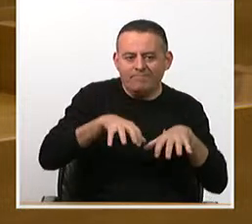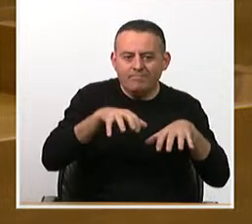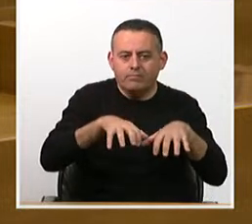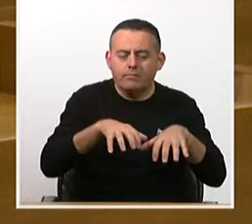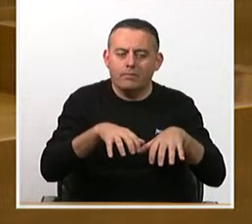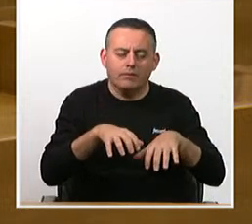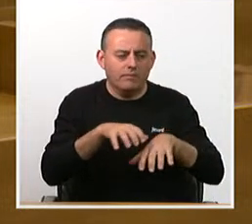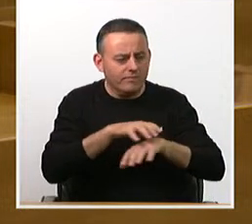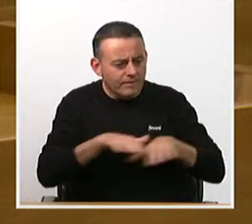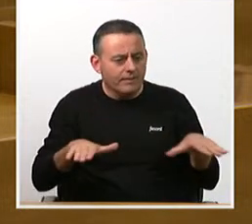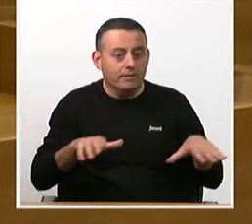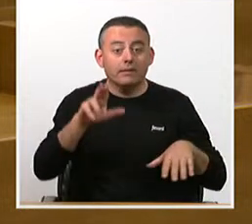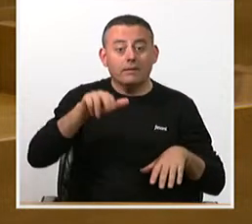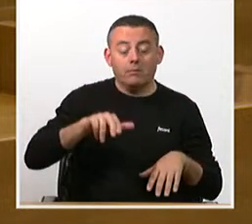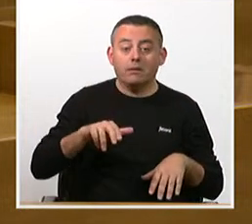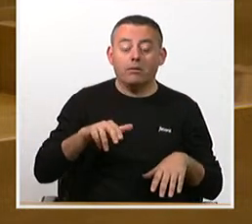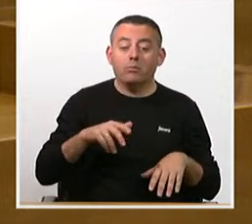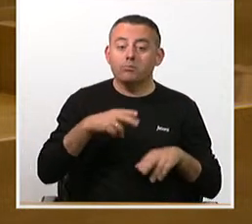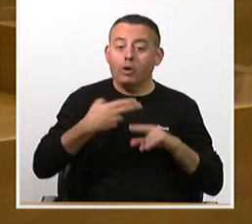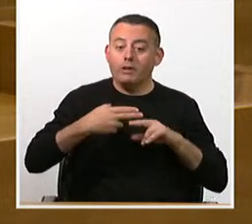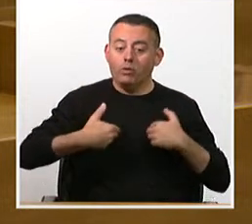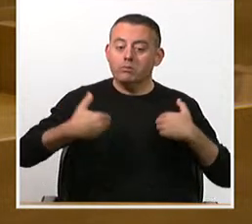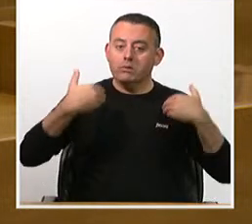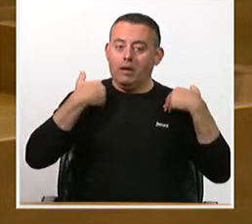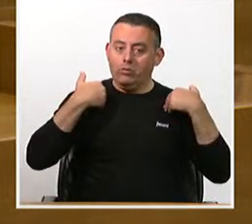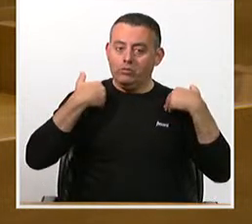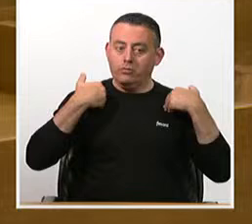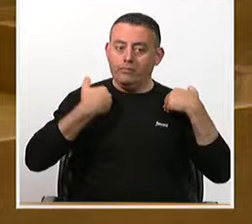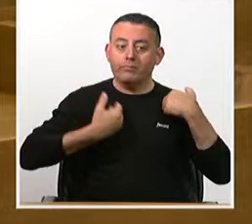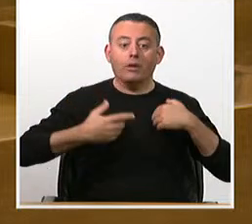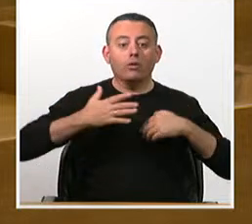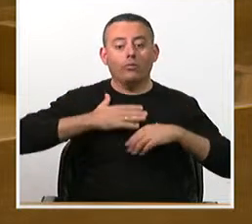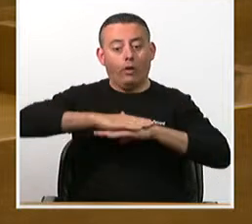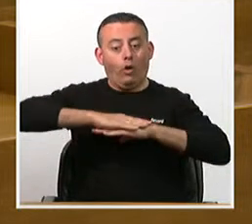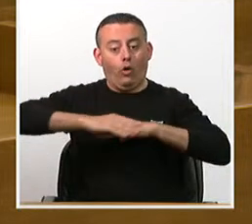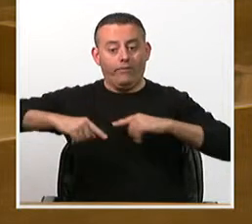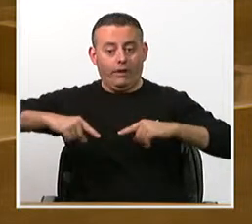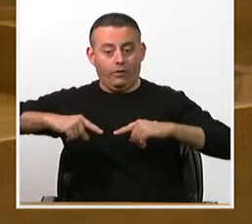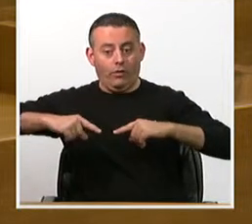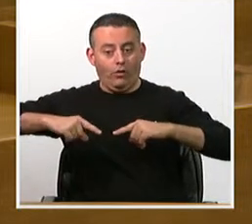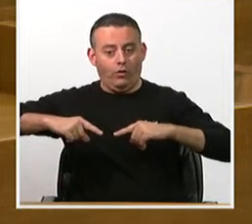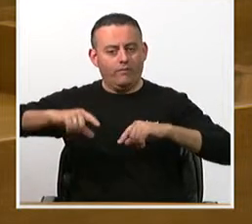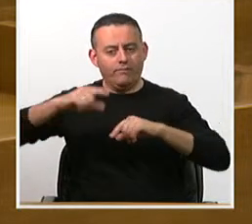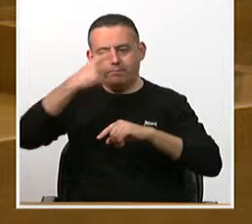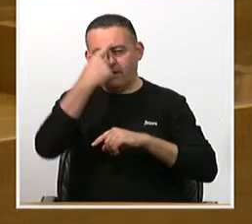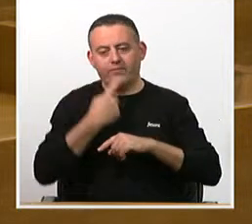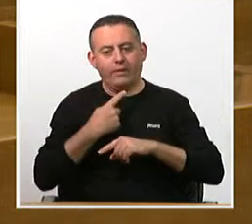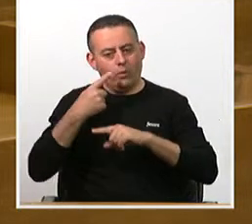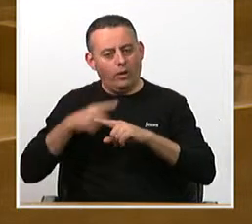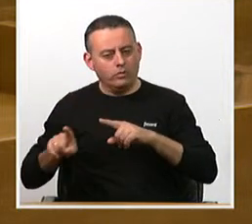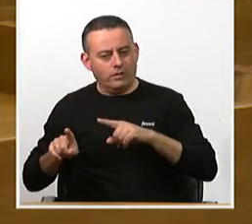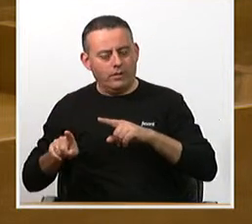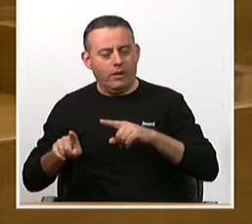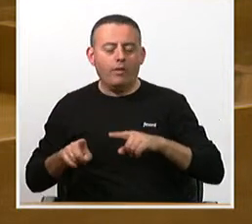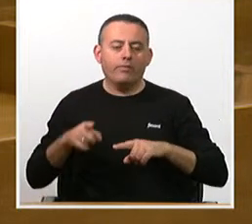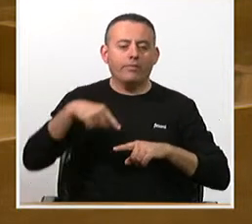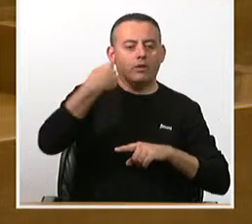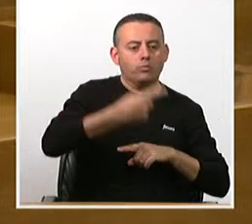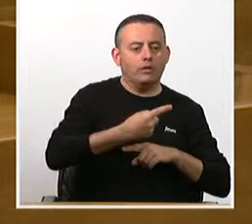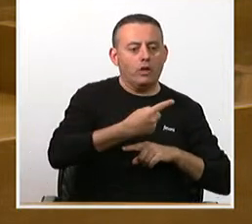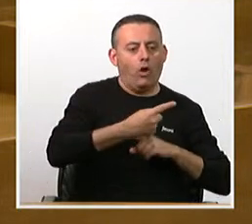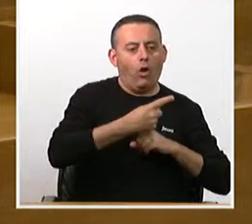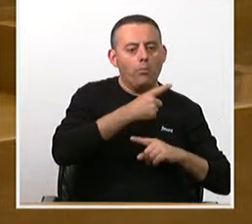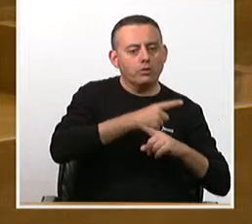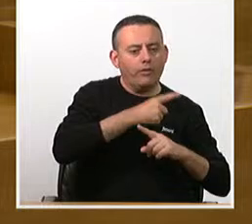cargos políticos cuando estamos en el gobierno y también cuando estamos en la oposición porque los socialistas señor mazón sí